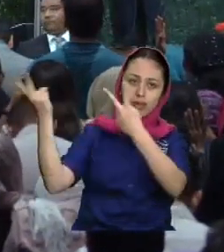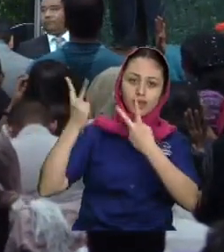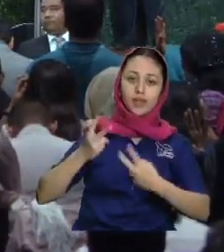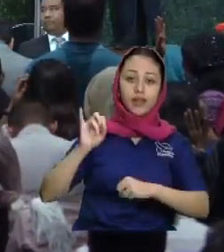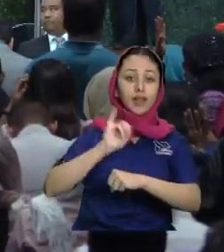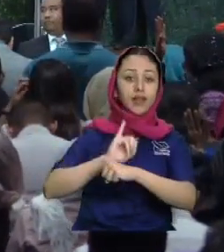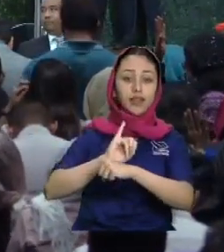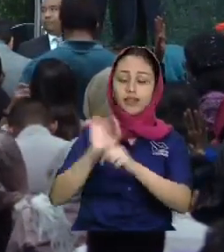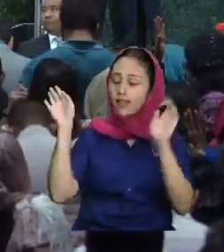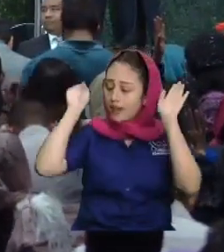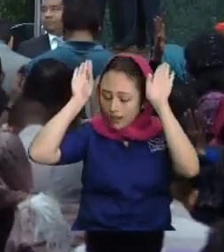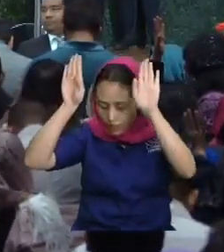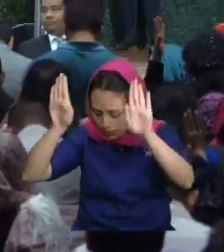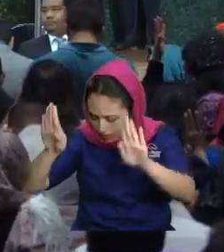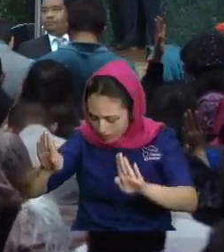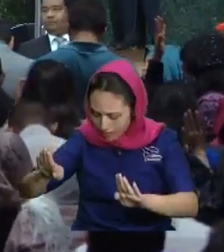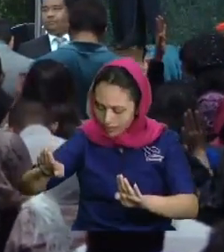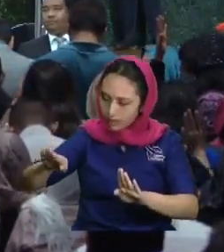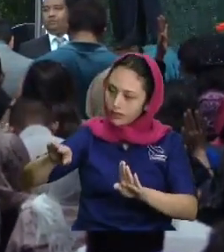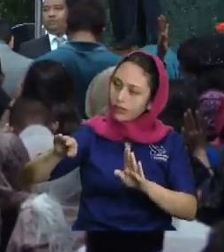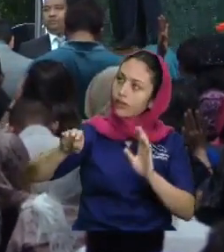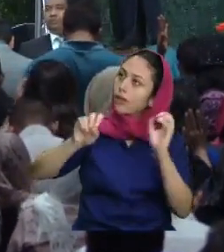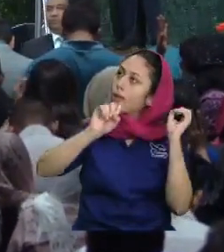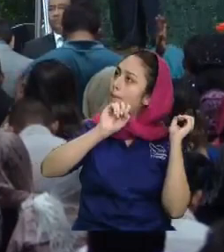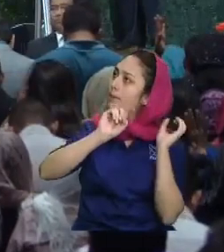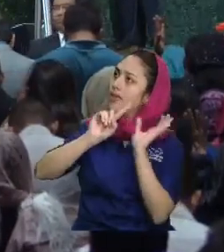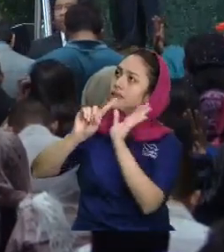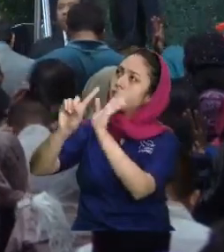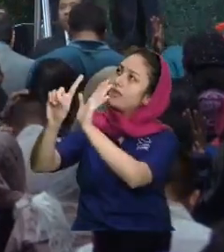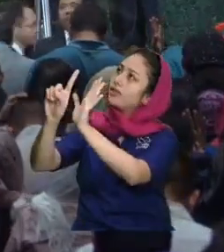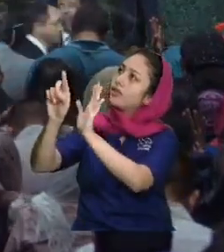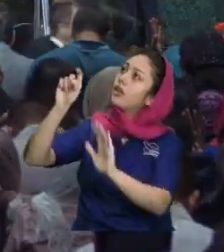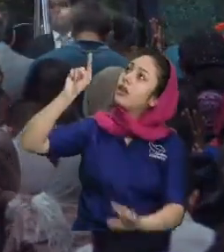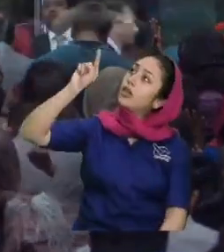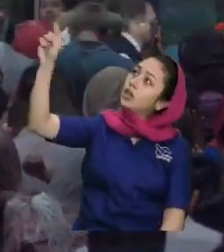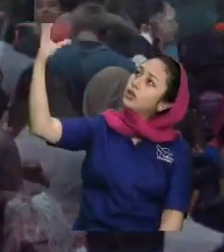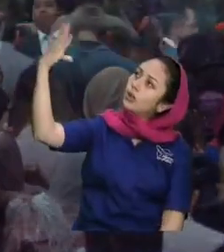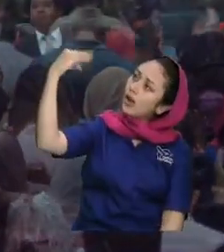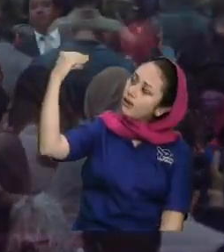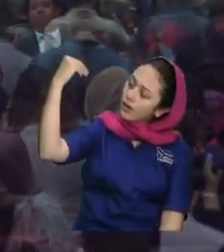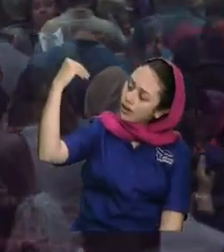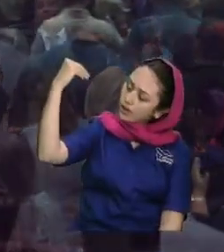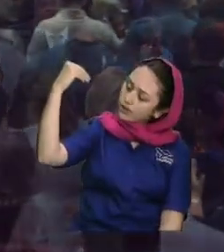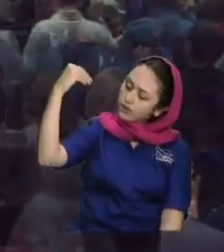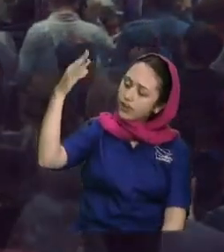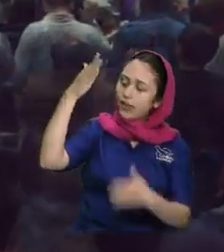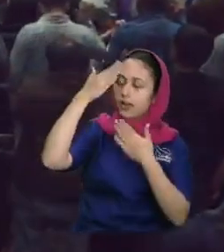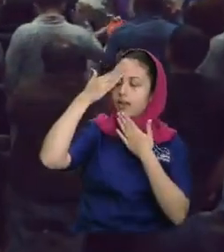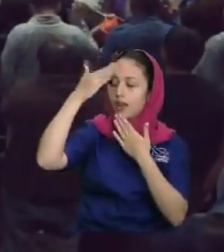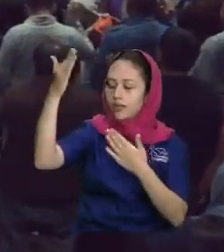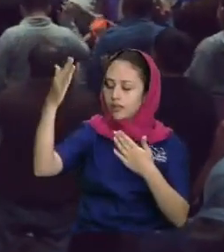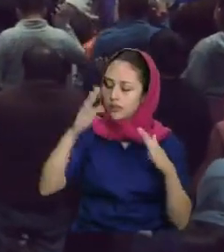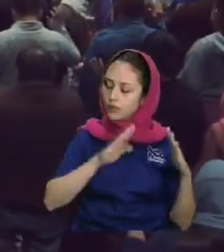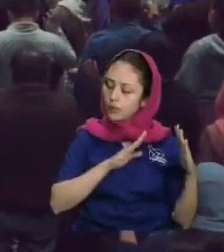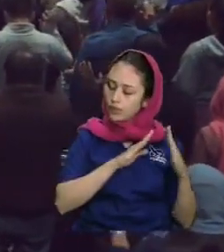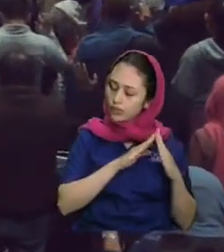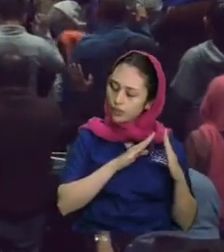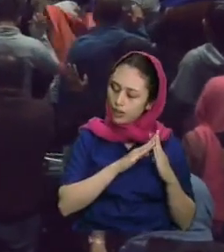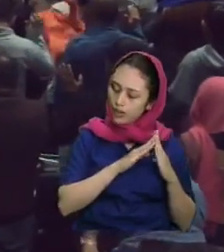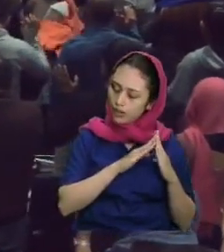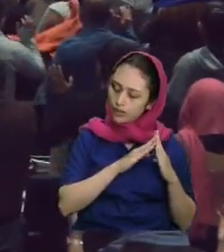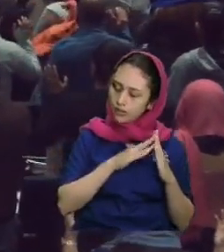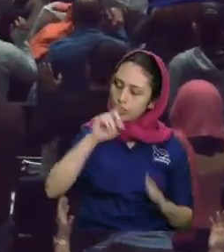bendecirte, y nos has hablado. Muchas gracias por los hogares que tú, Señor,